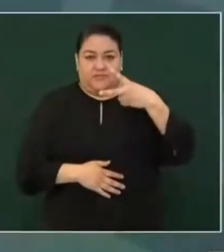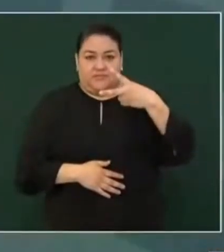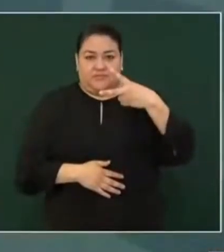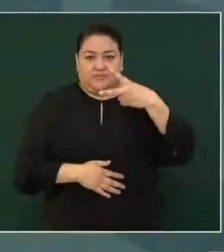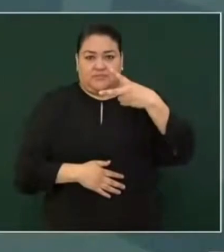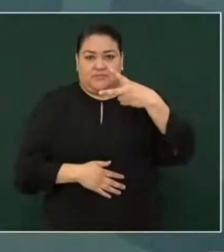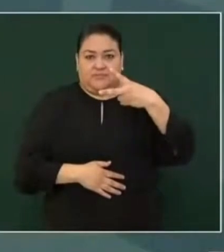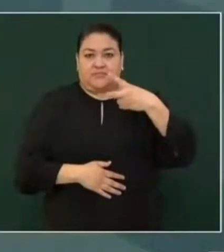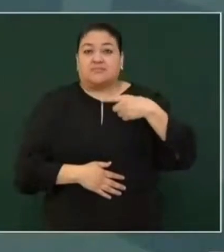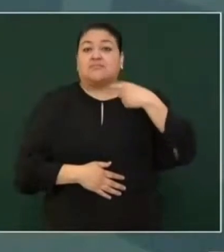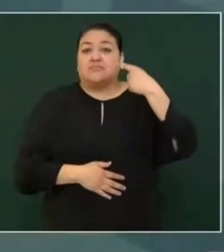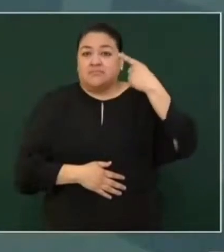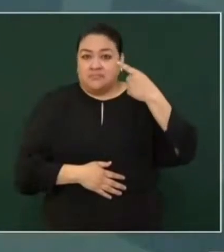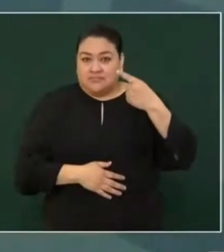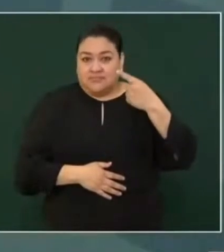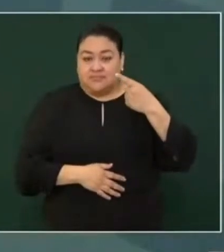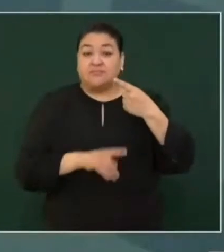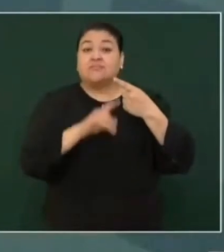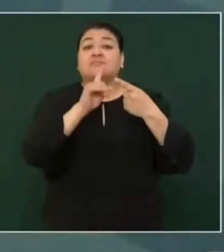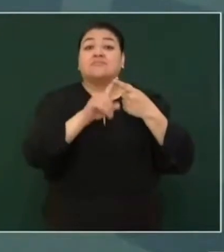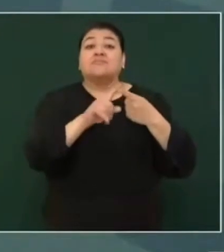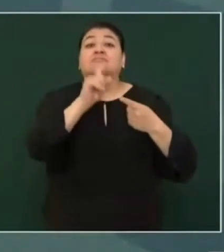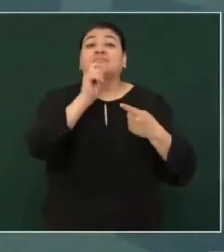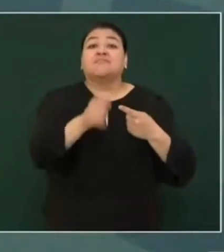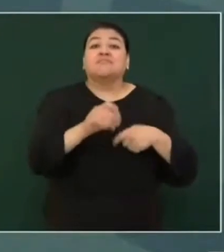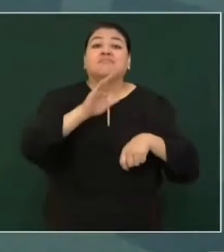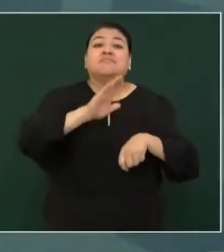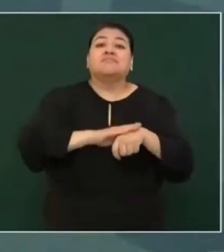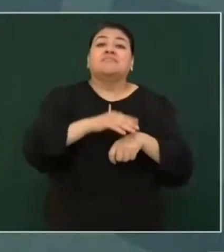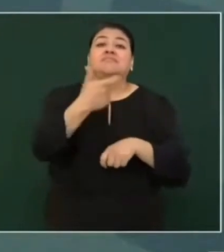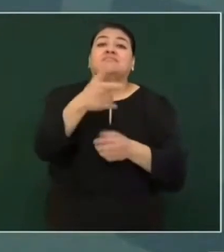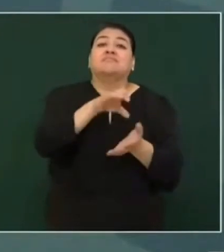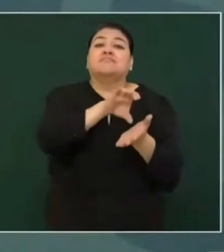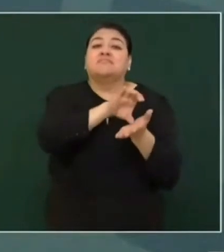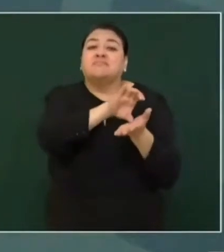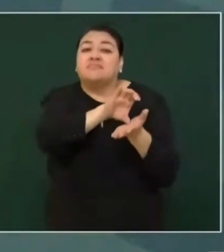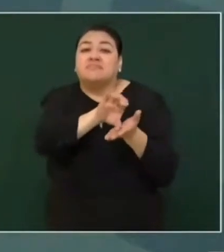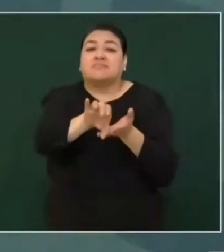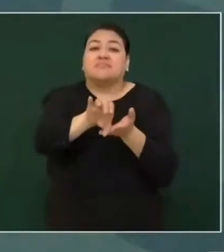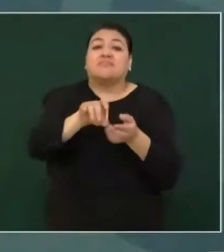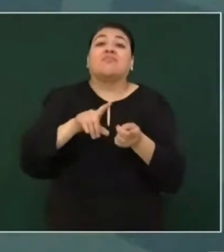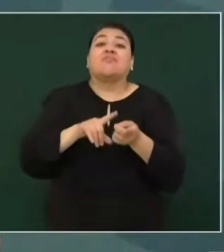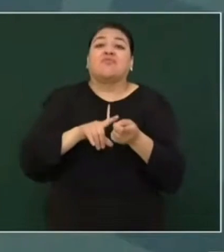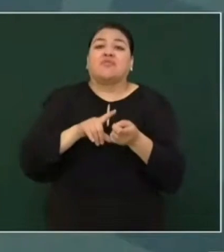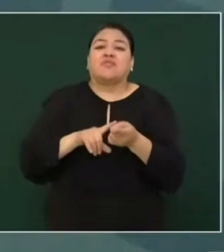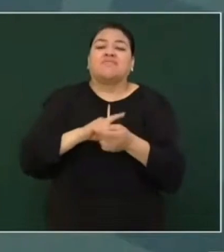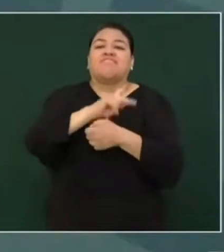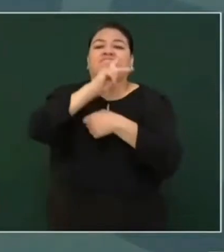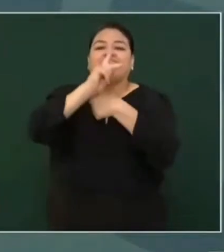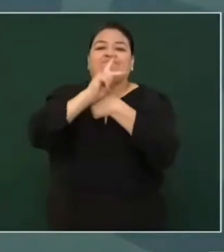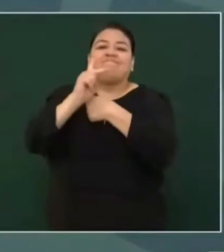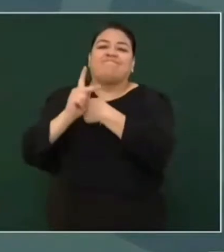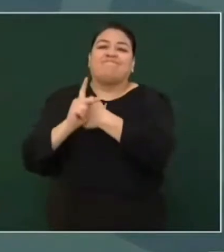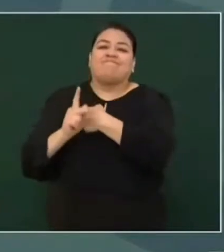Primero, que se invierta más en países